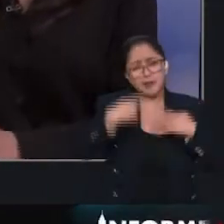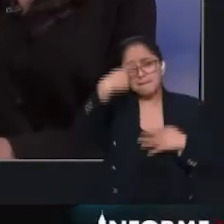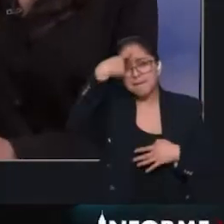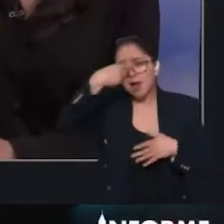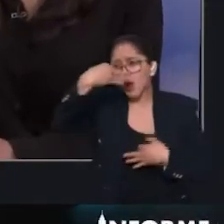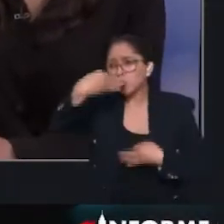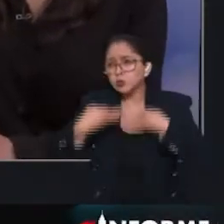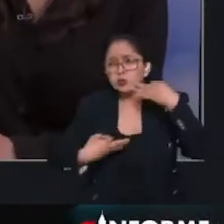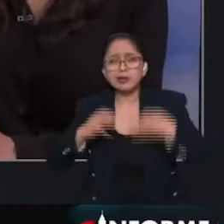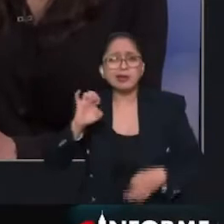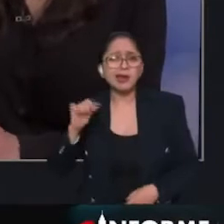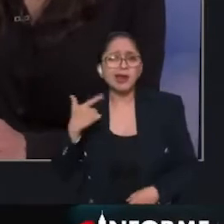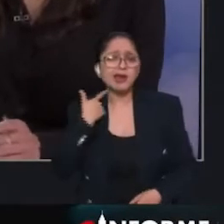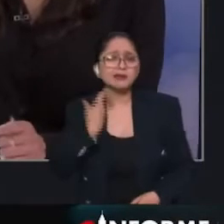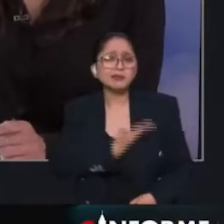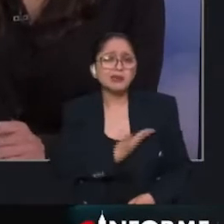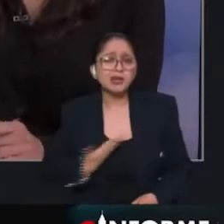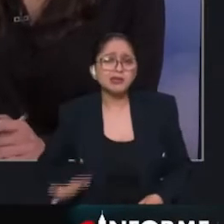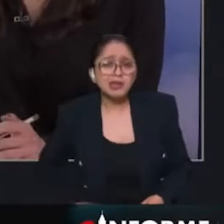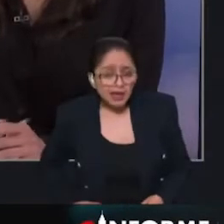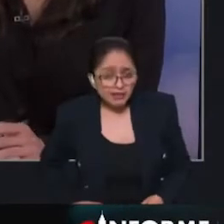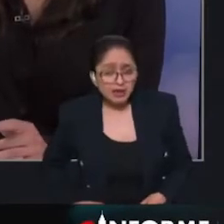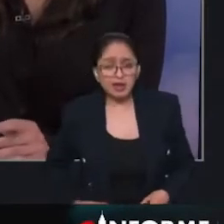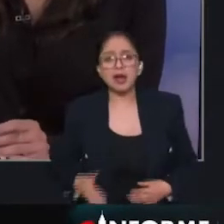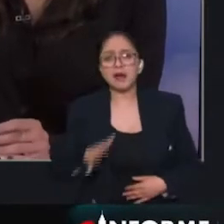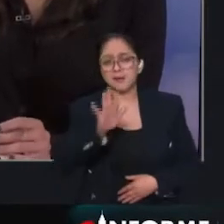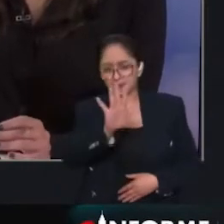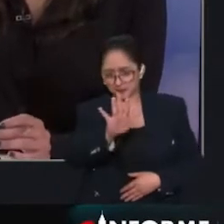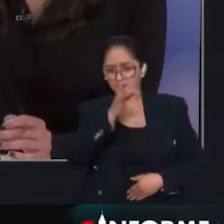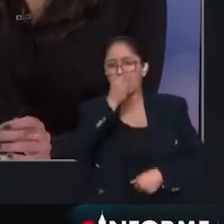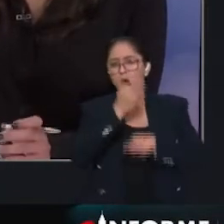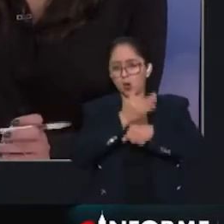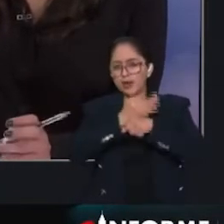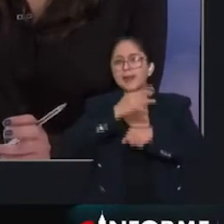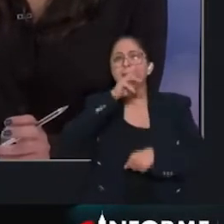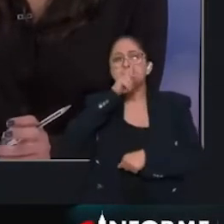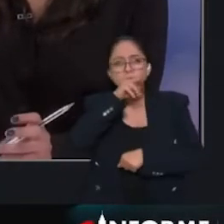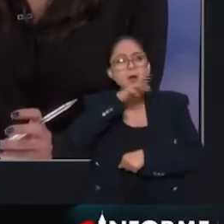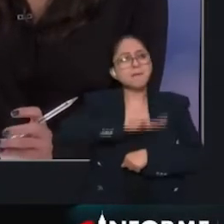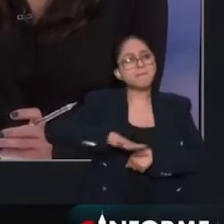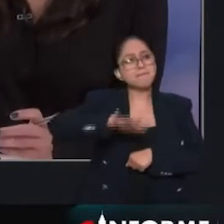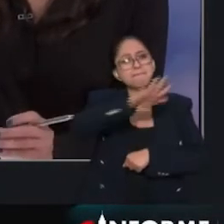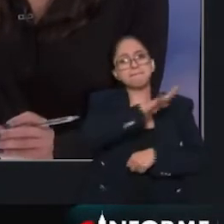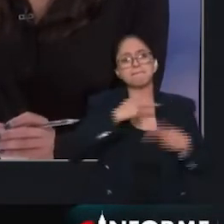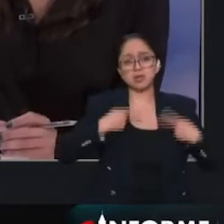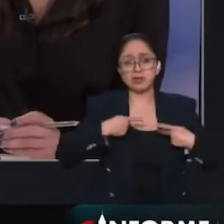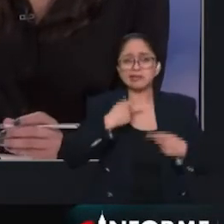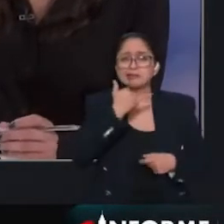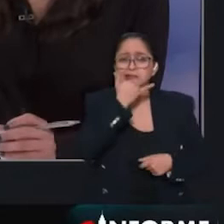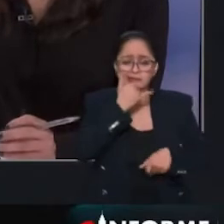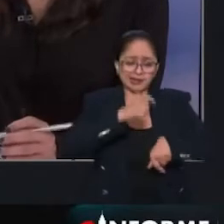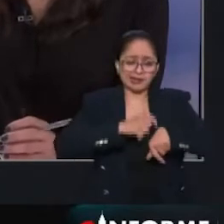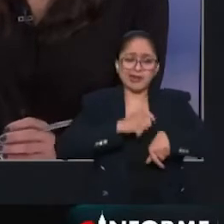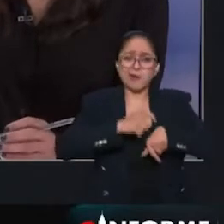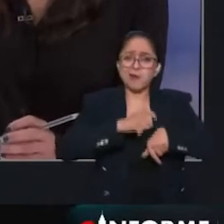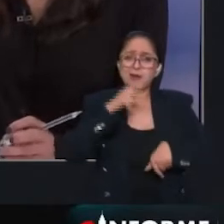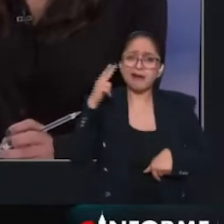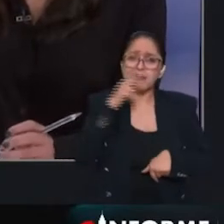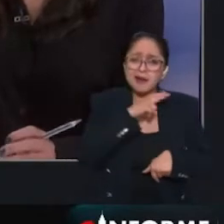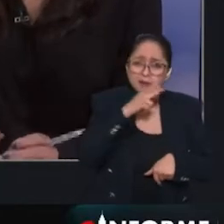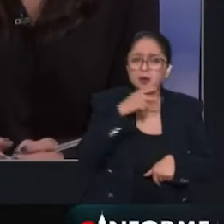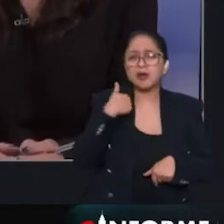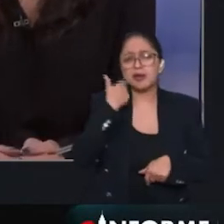está solo una parte de ellos, porque hay más. Ahora, hay una preocupación generalizada, nos queda poco tiempo, Rafael, pero sí queremos